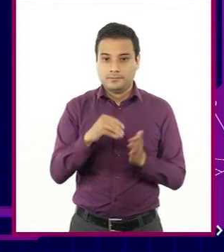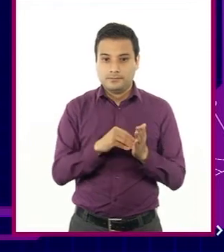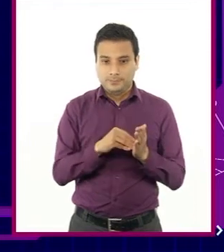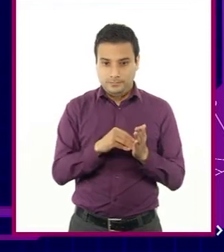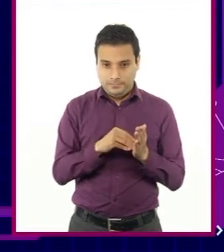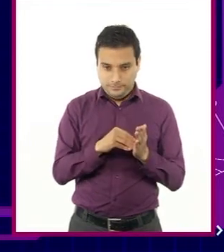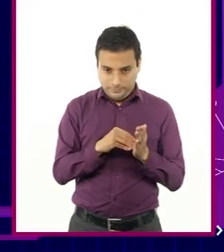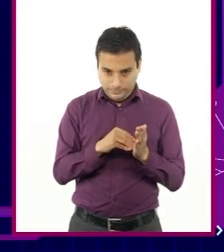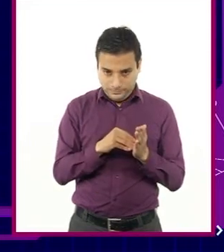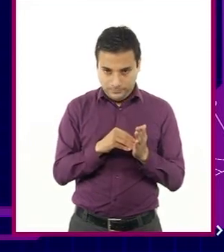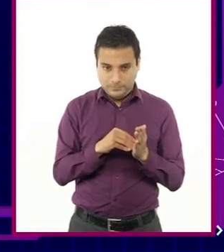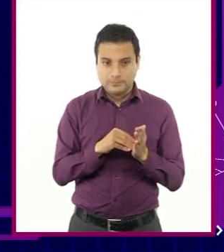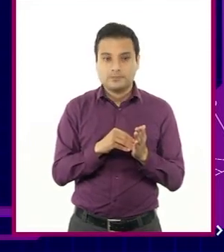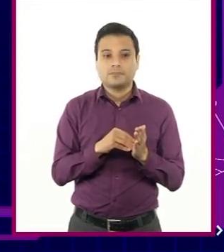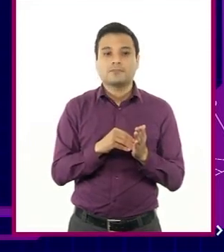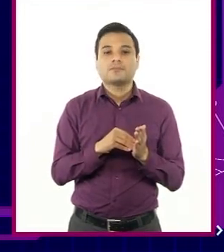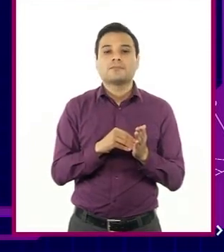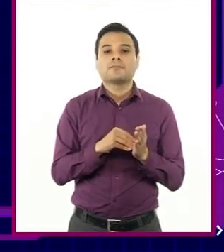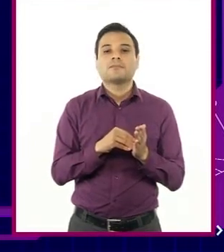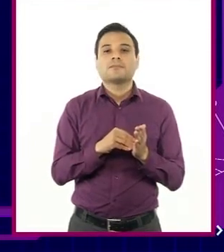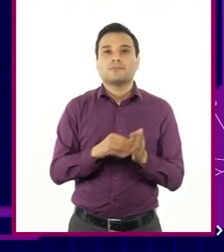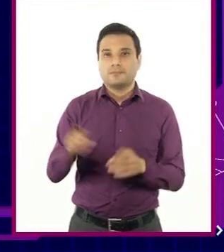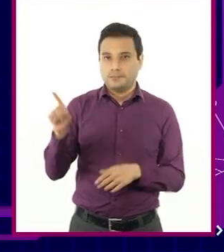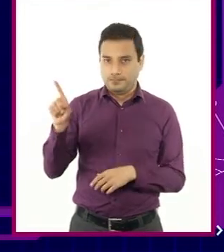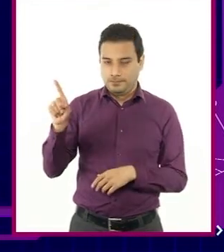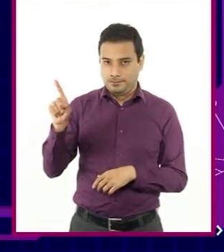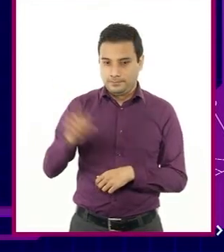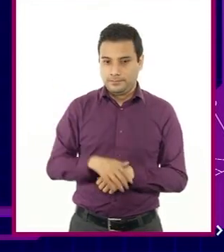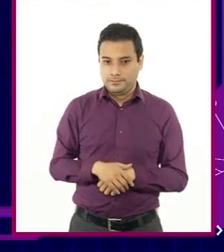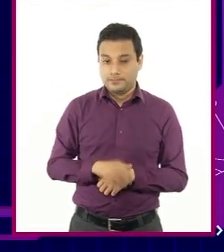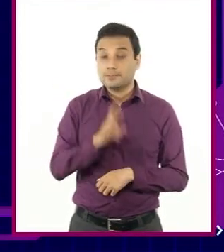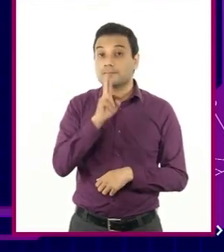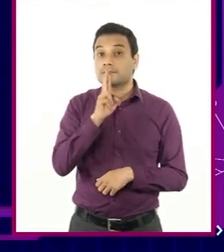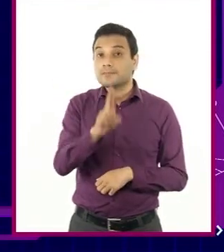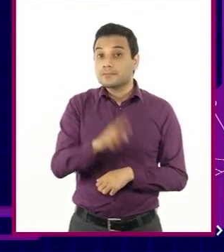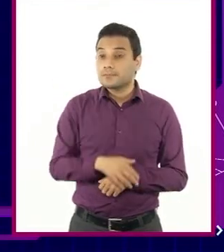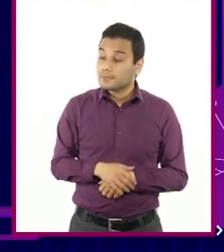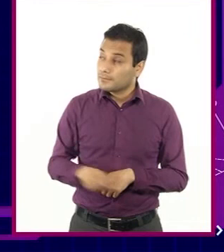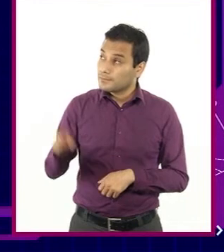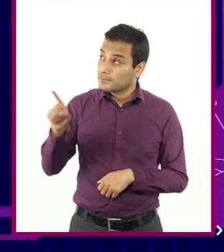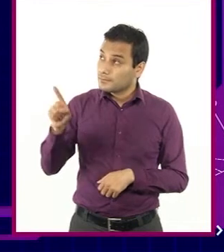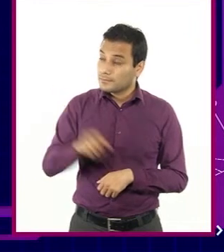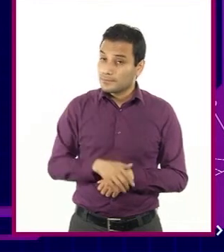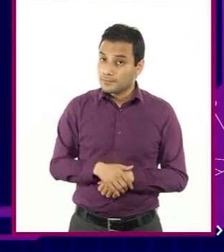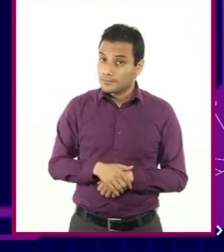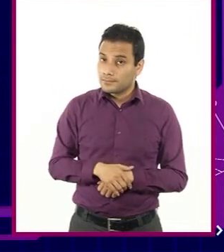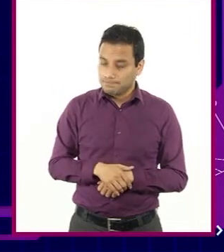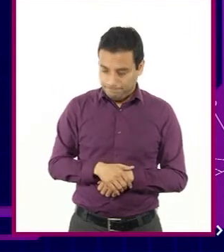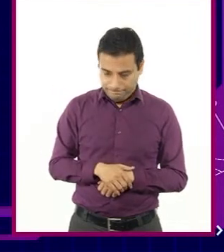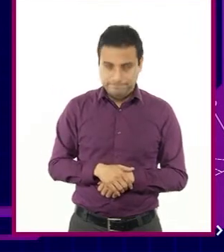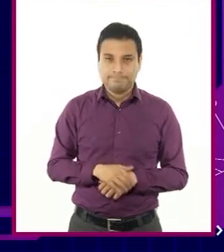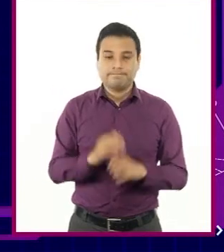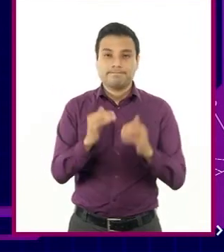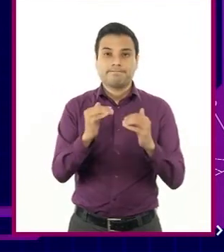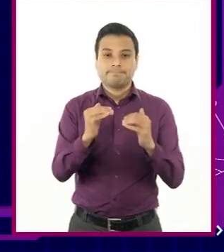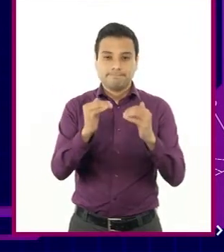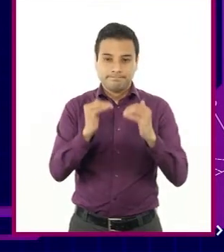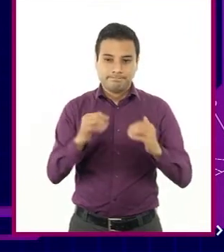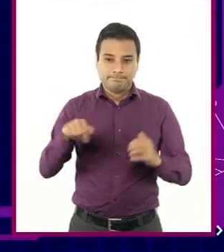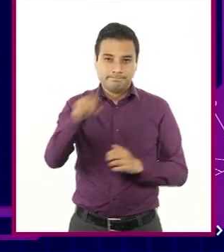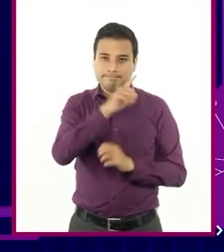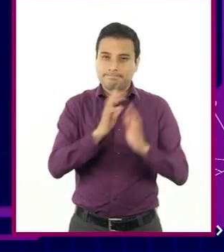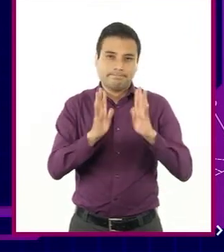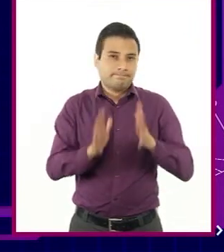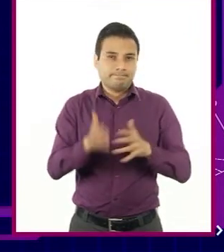591.300 metros entre 1, cuyo cociente es 591.300 metros. Ahora sabemos la distancia